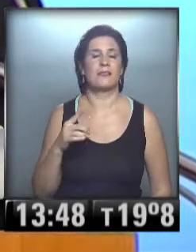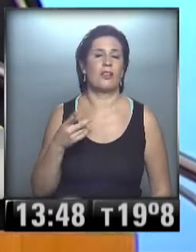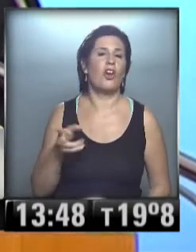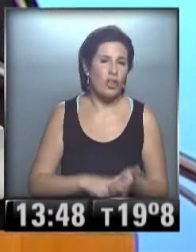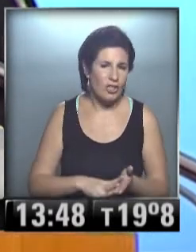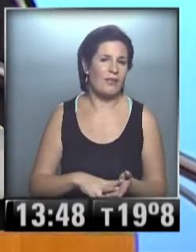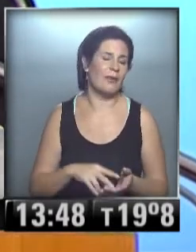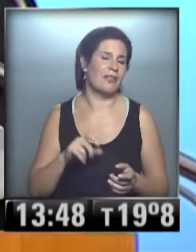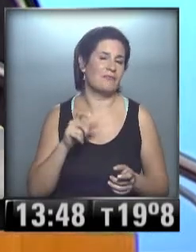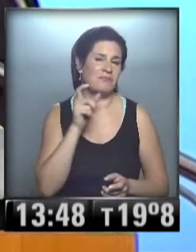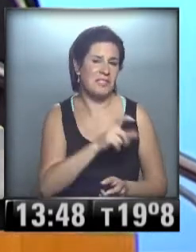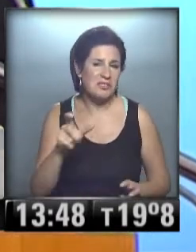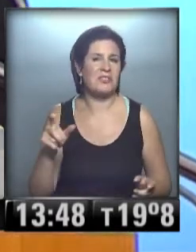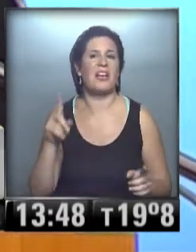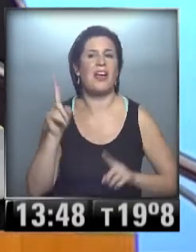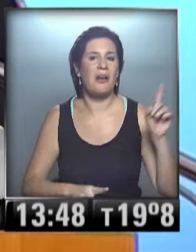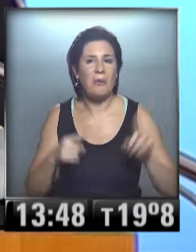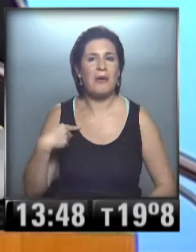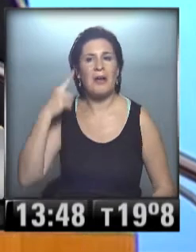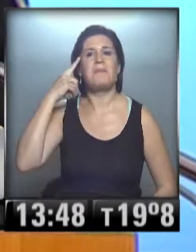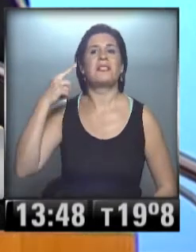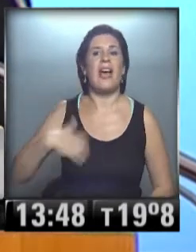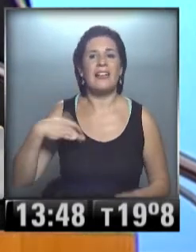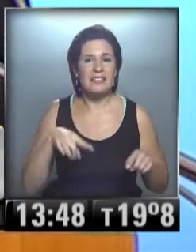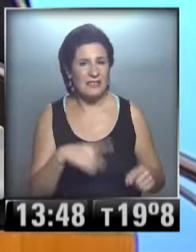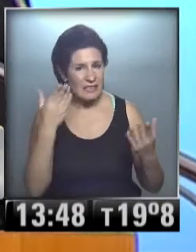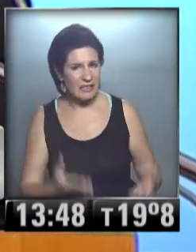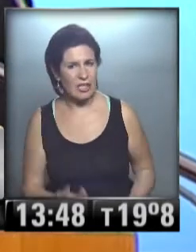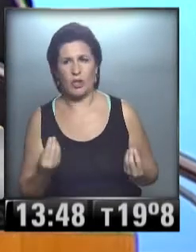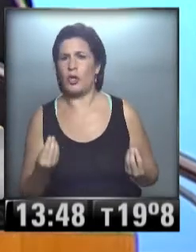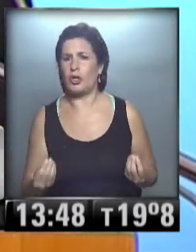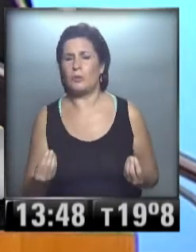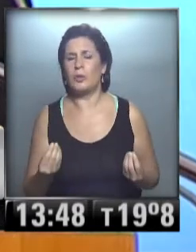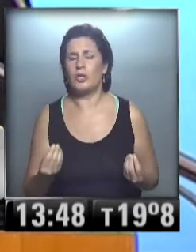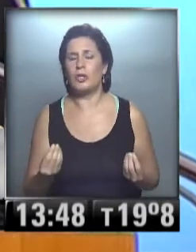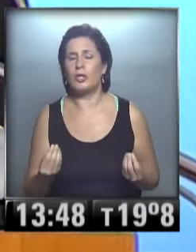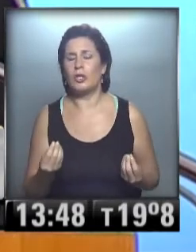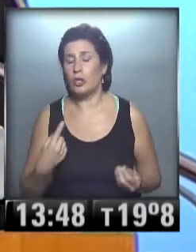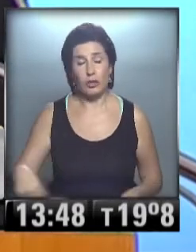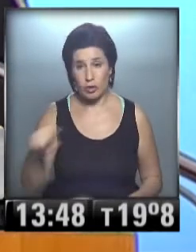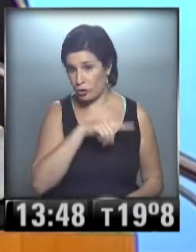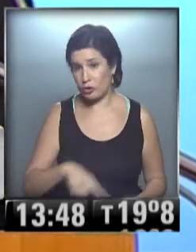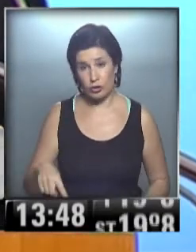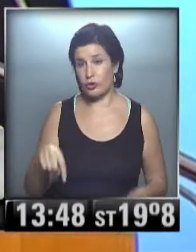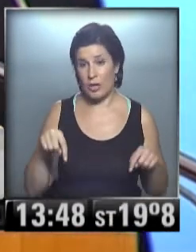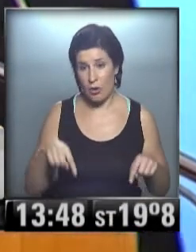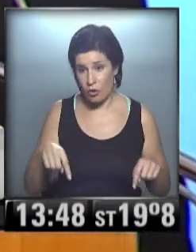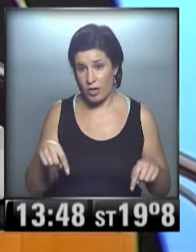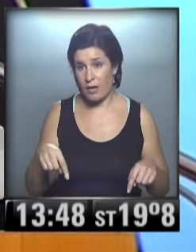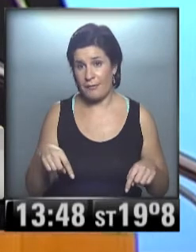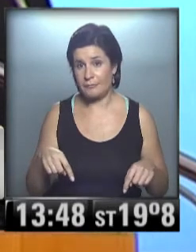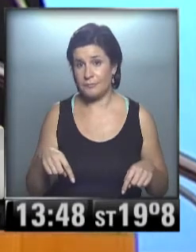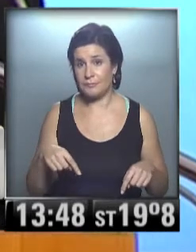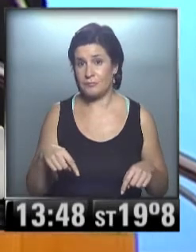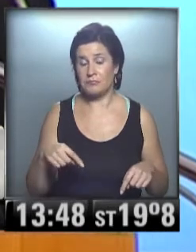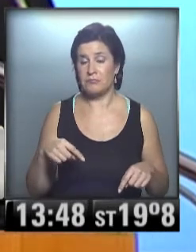visión amarilla que tienen de lo que ocurre en la Argentina, pero la verdad es que nosotros en este momento no tenemos